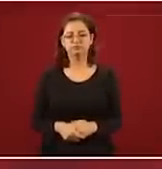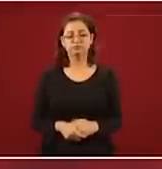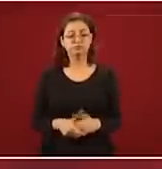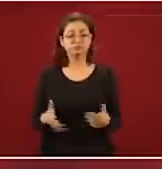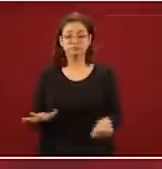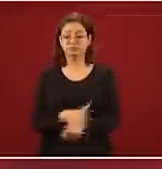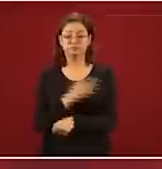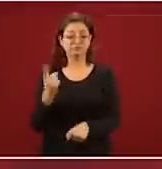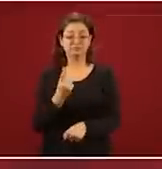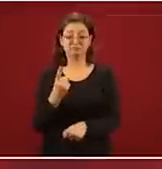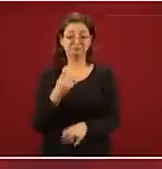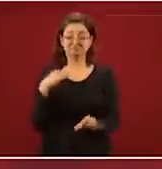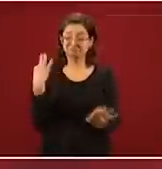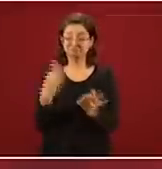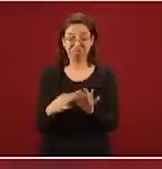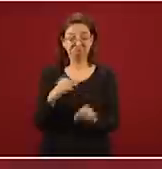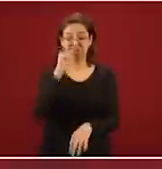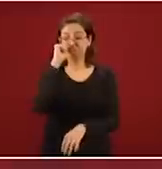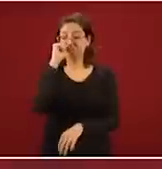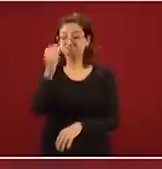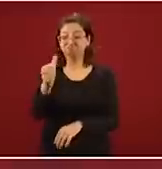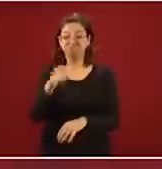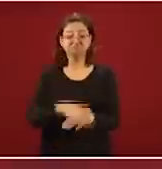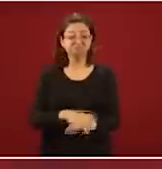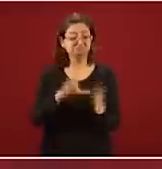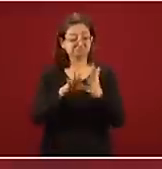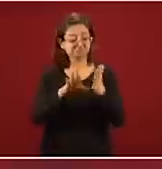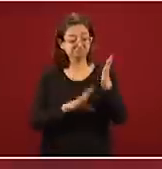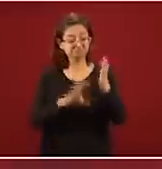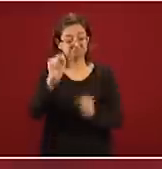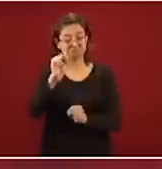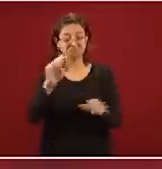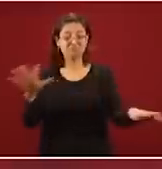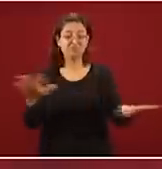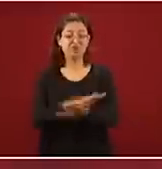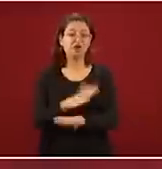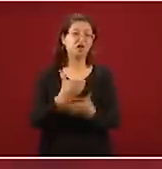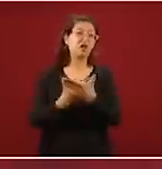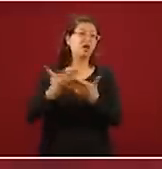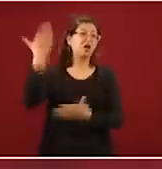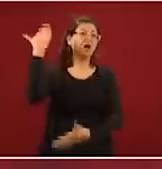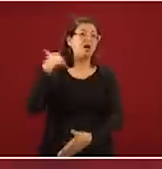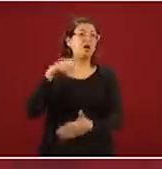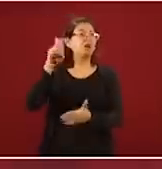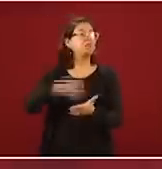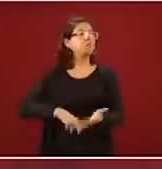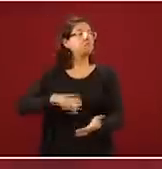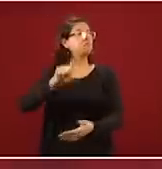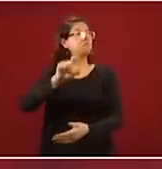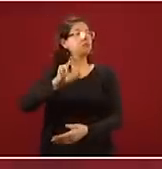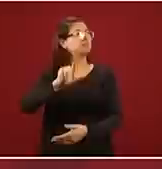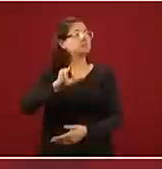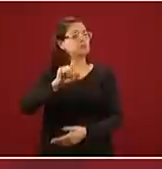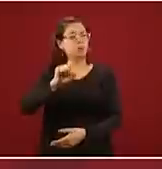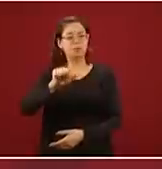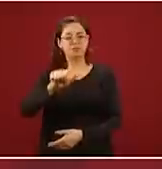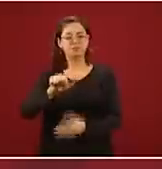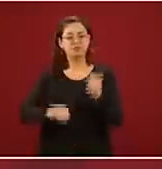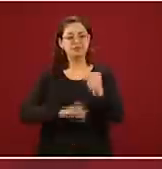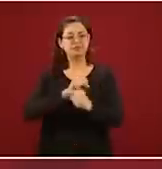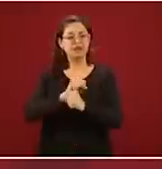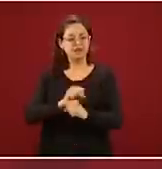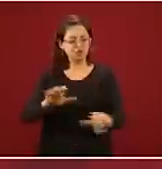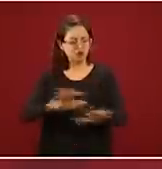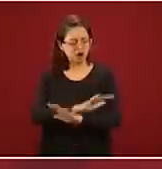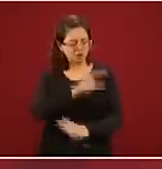cumplía. Se reformó la Constitución hace 25, 26 años, se estableció